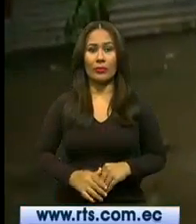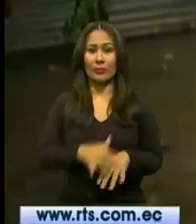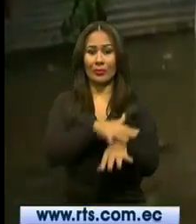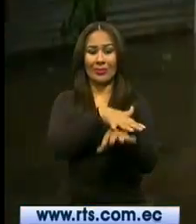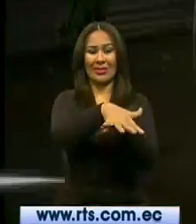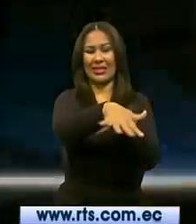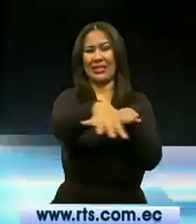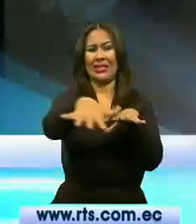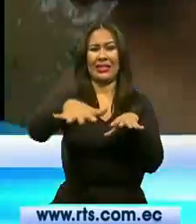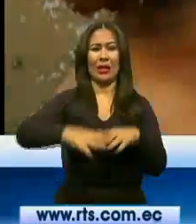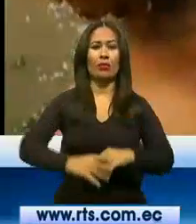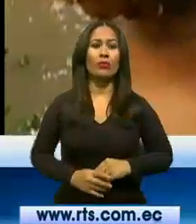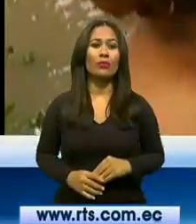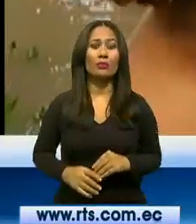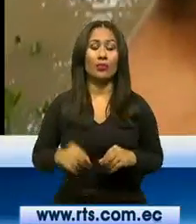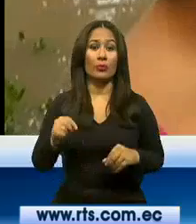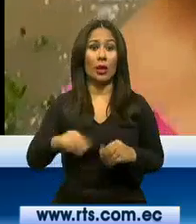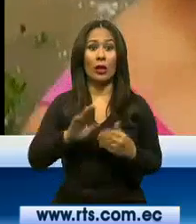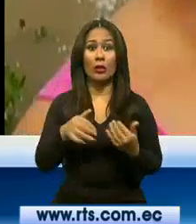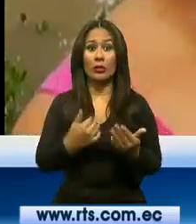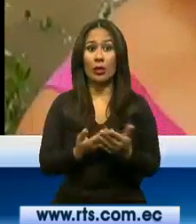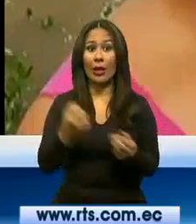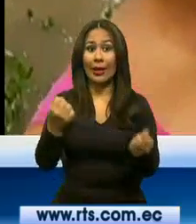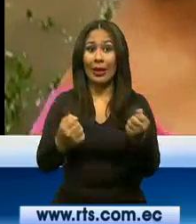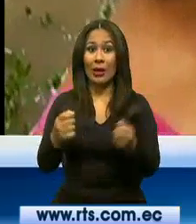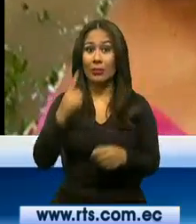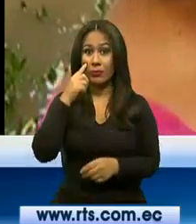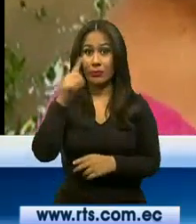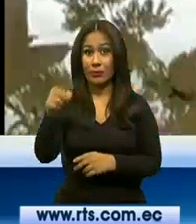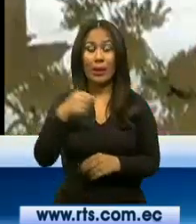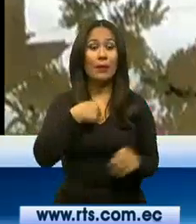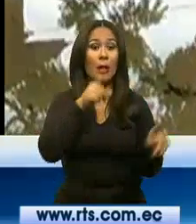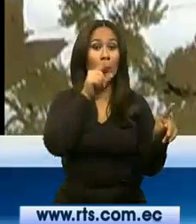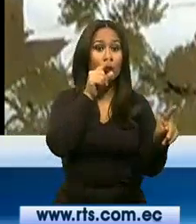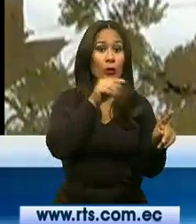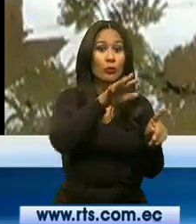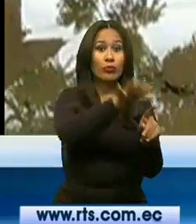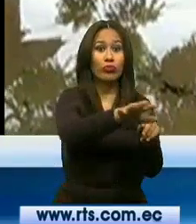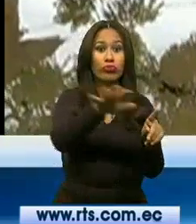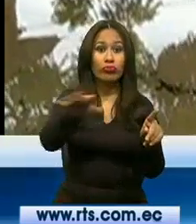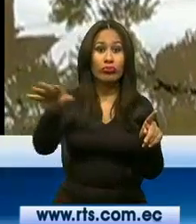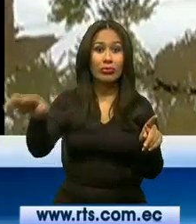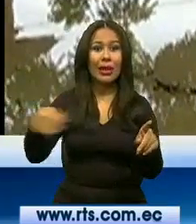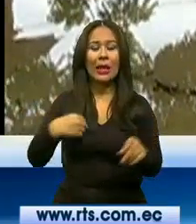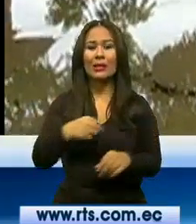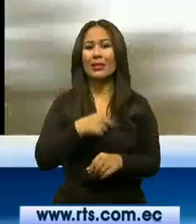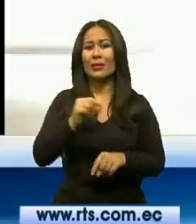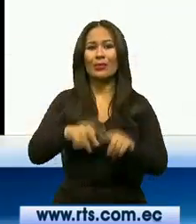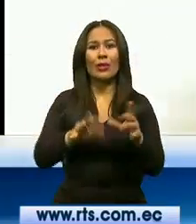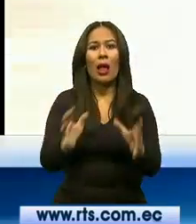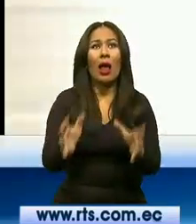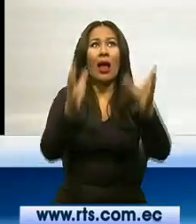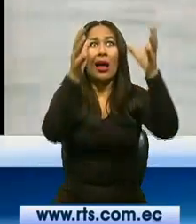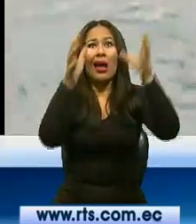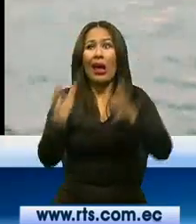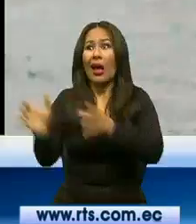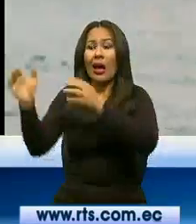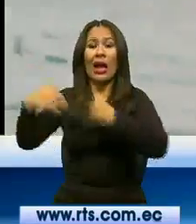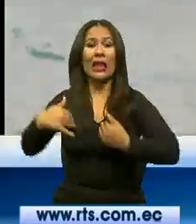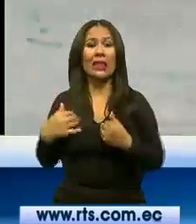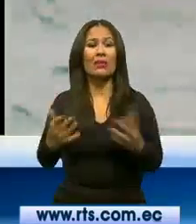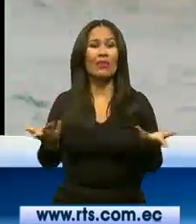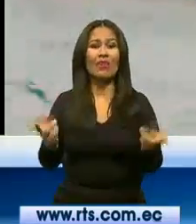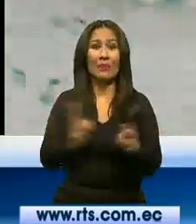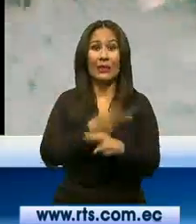allá al río. Pues mire, cuenta, mis perros están arriba en el balcón, mis pollos andan por ahí, pobrecito, que no los puedo ni subir para arriba. La zona central